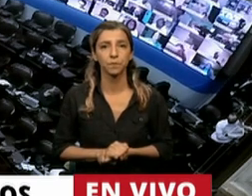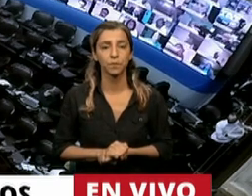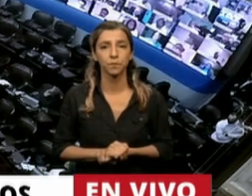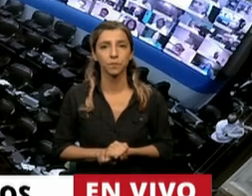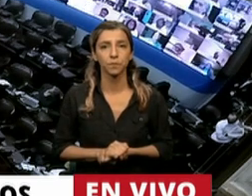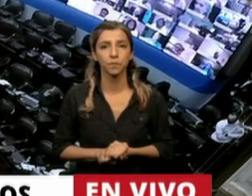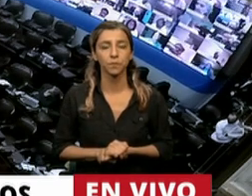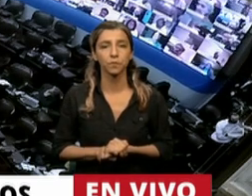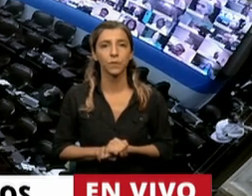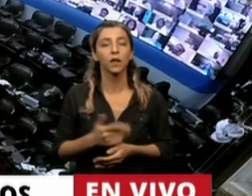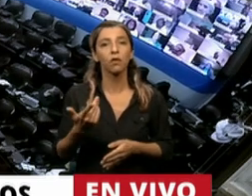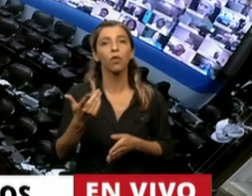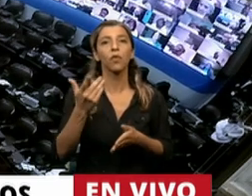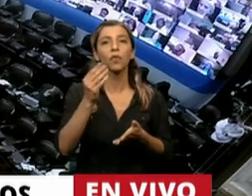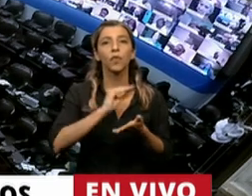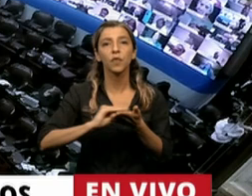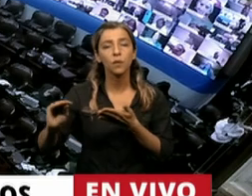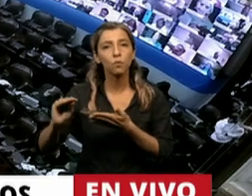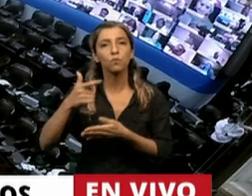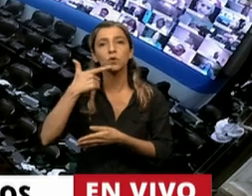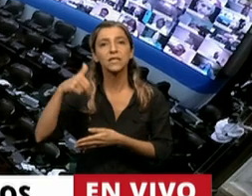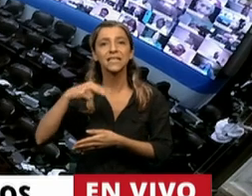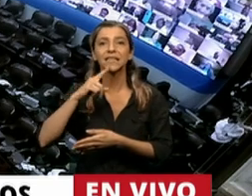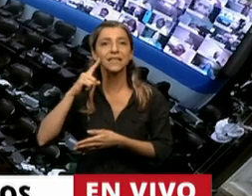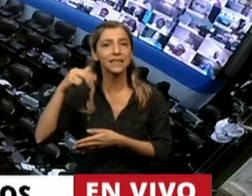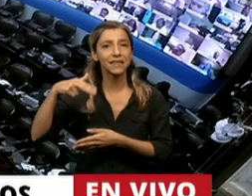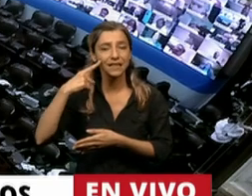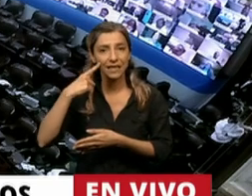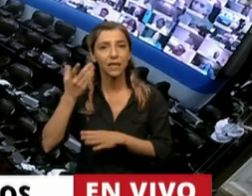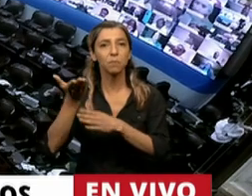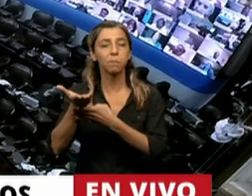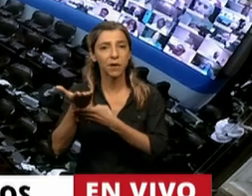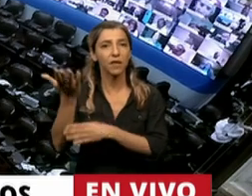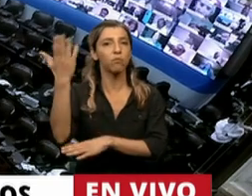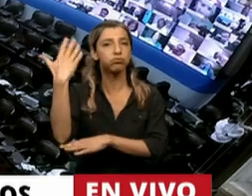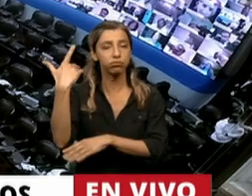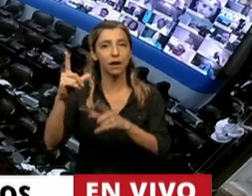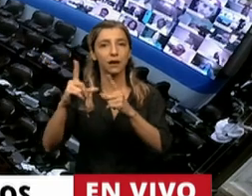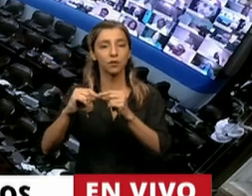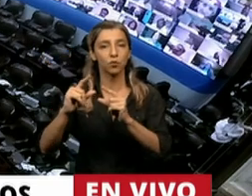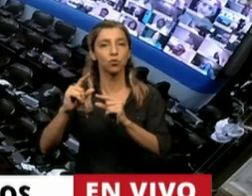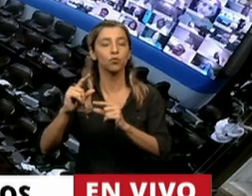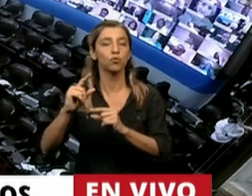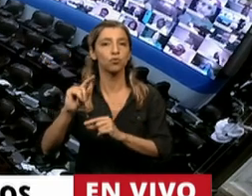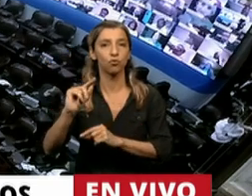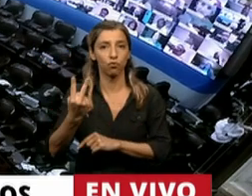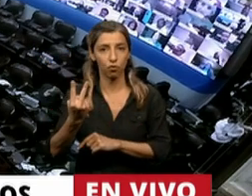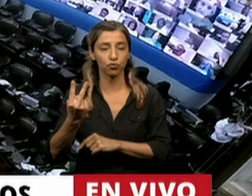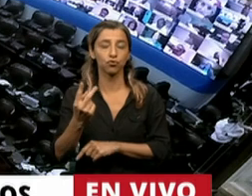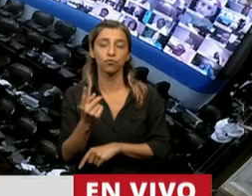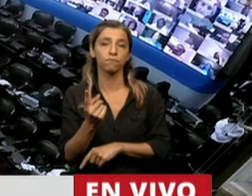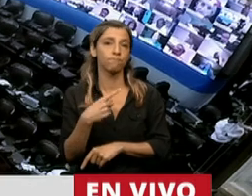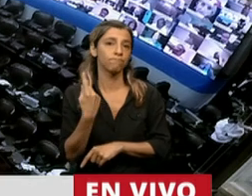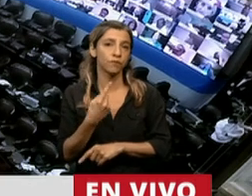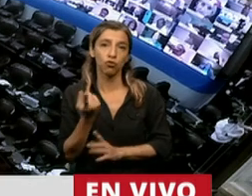y el diputado le va a pedir la palabra en el artículo 2 nosotros no hemos sido de los privilegiados que